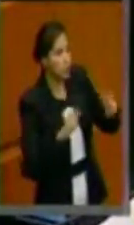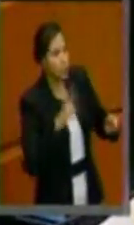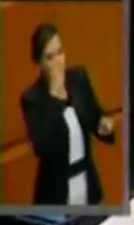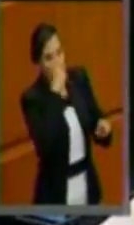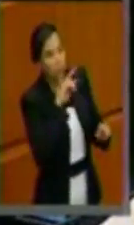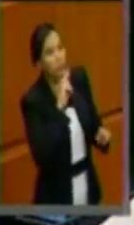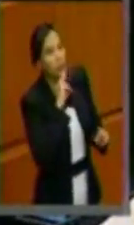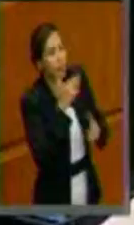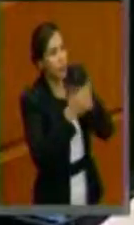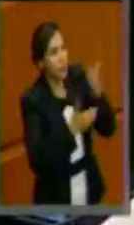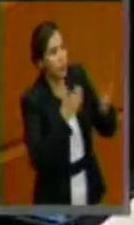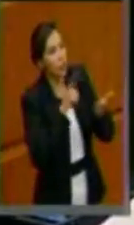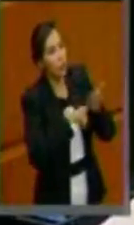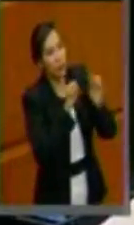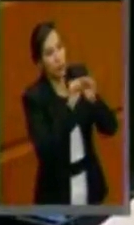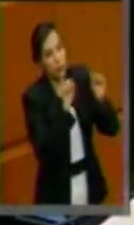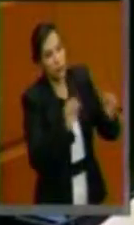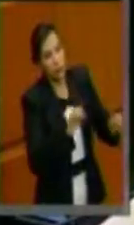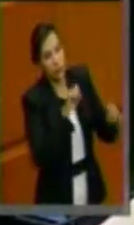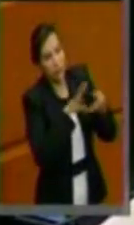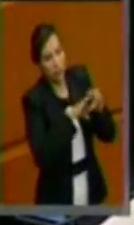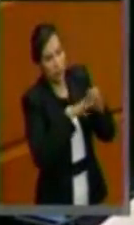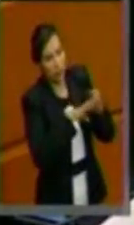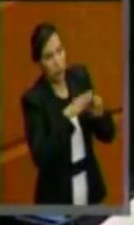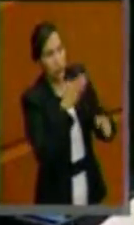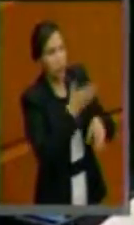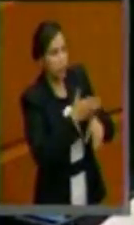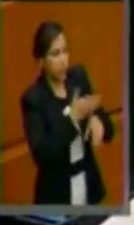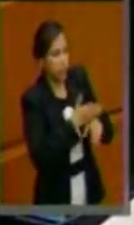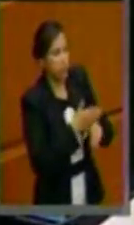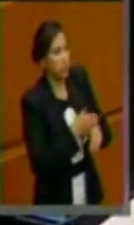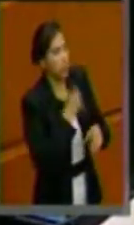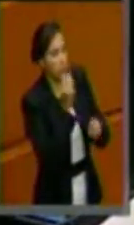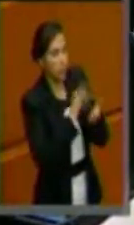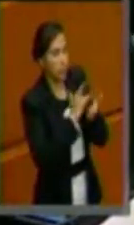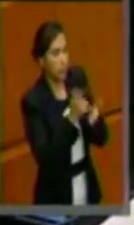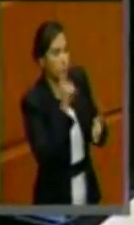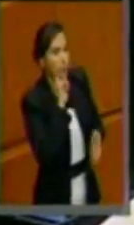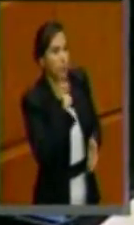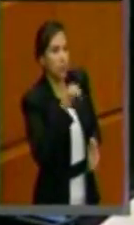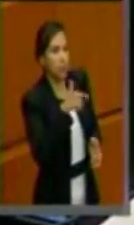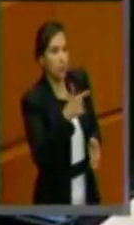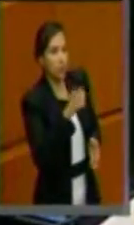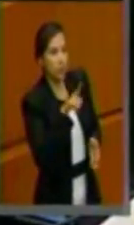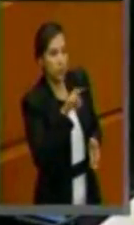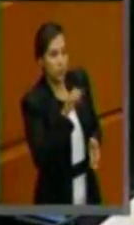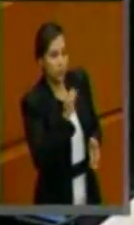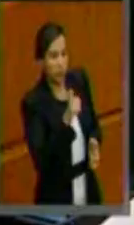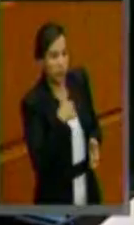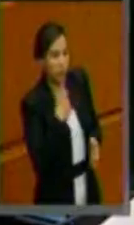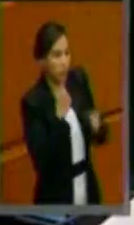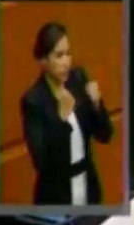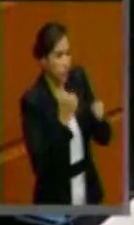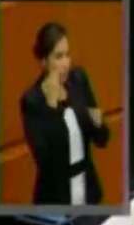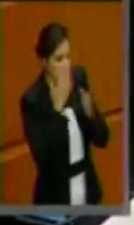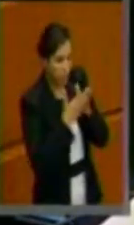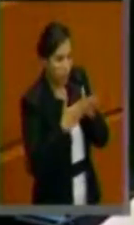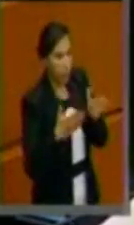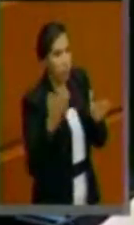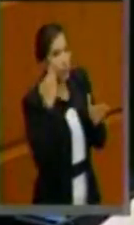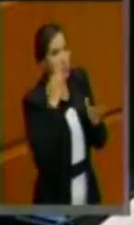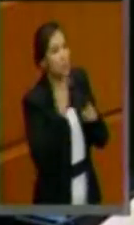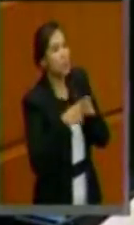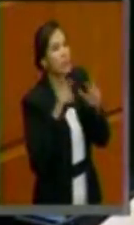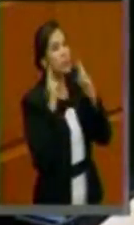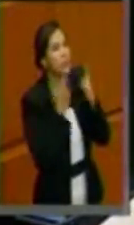sistema de justicia penal. Yo le agradezco mucho, Angélica. Y estoy segura que el próximo periodo ordinario de